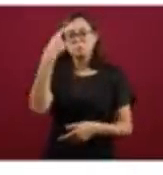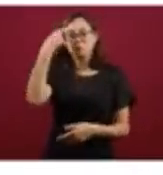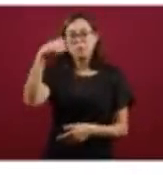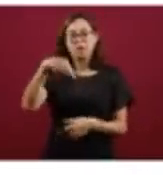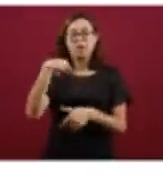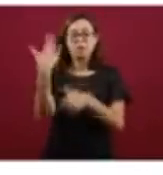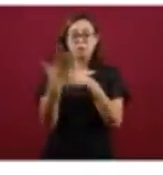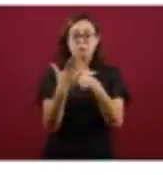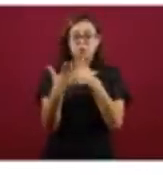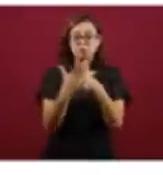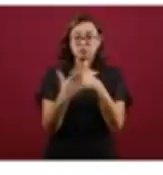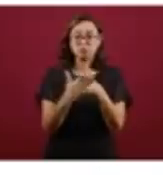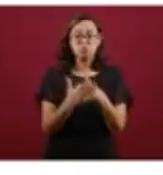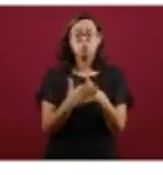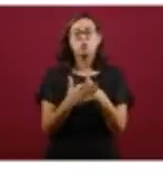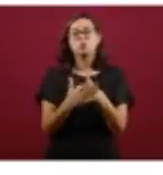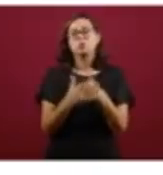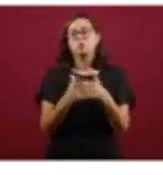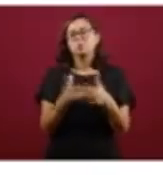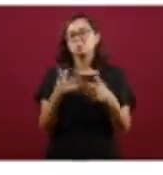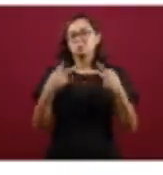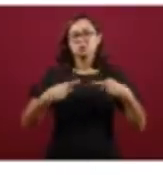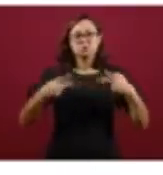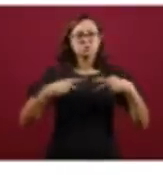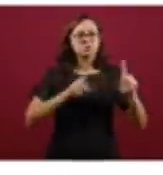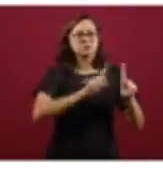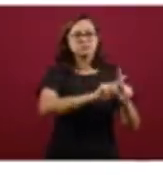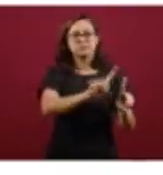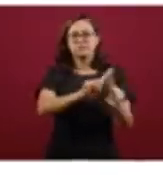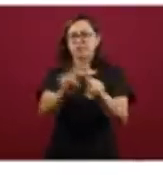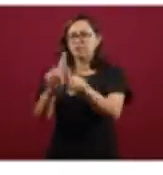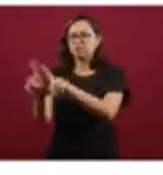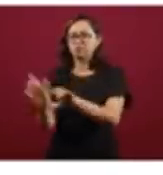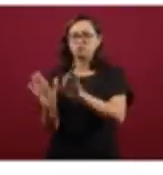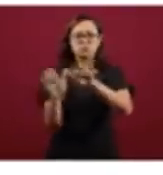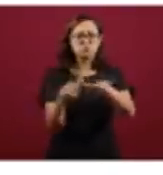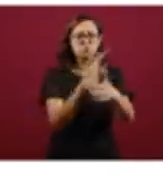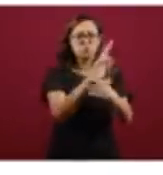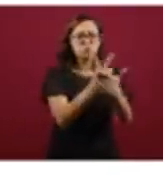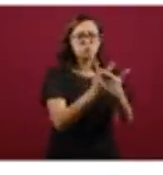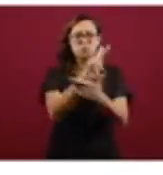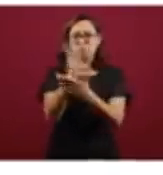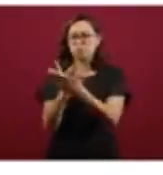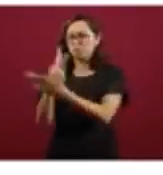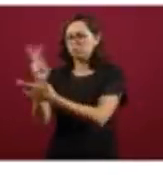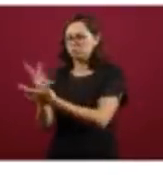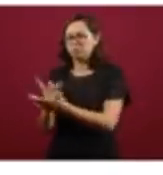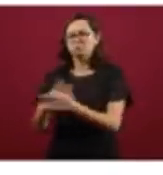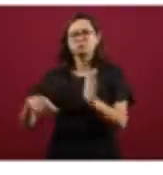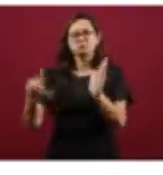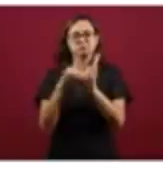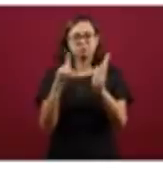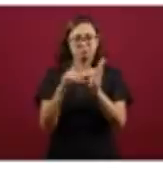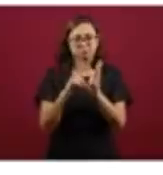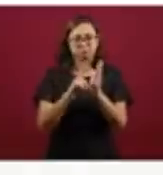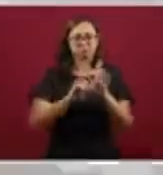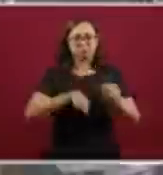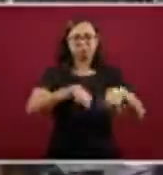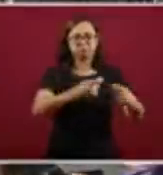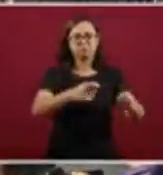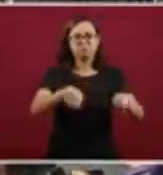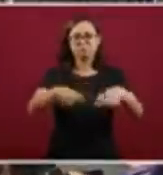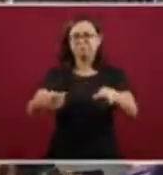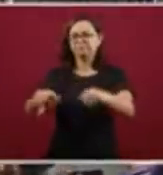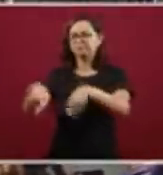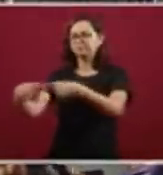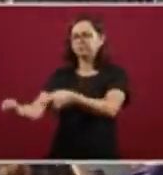cada uno de los participantes a los diferentes programas de bienestar puedan tener su tarjeta y que pueda ser, como nos lo indicó el